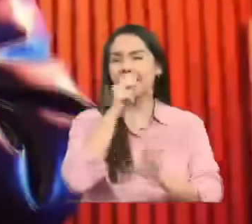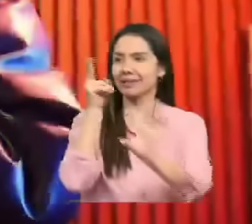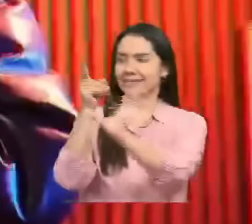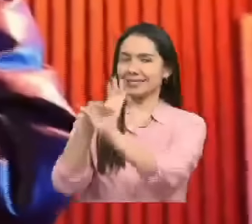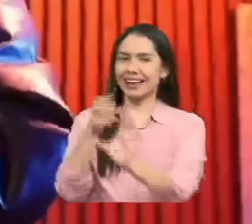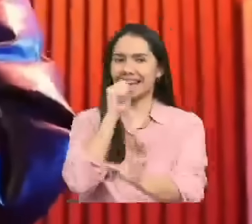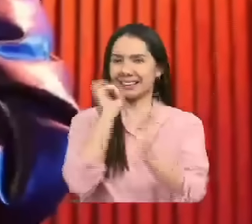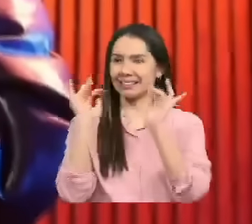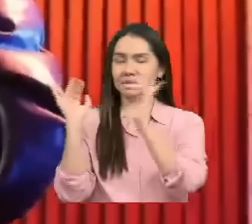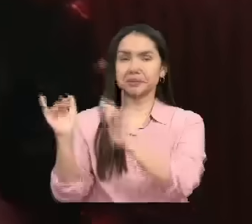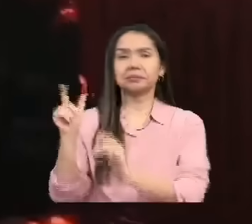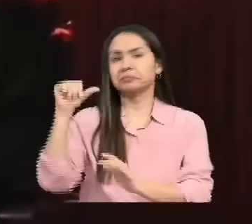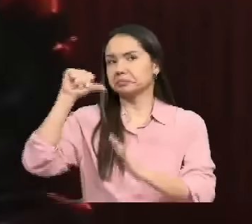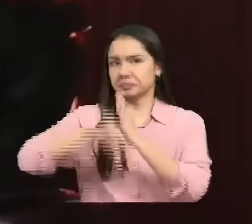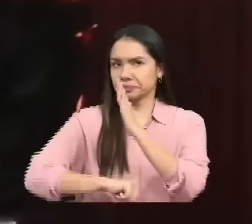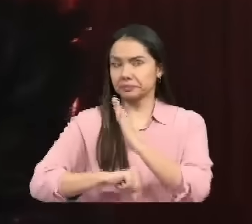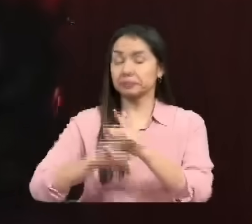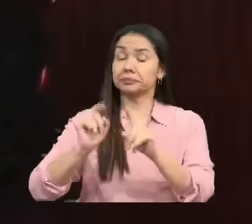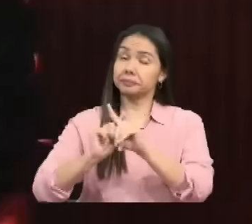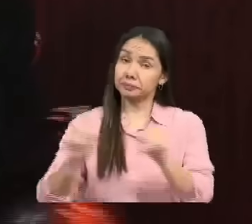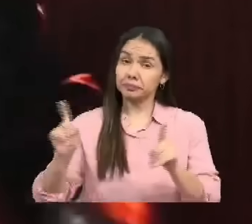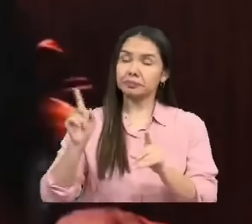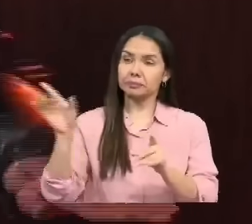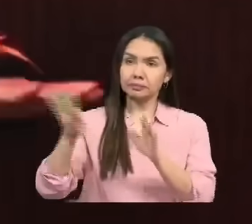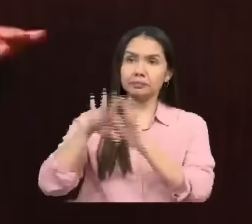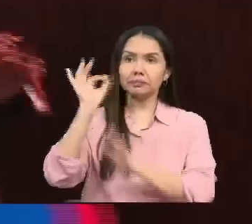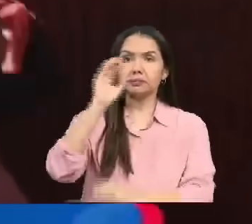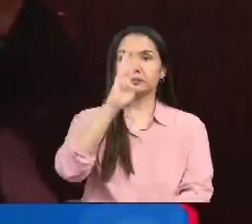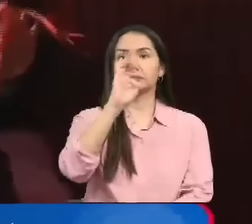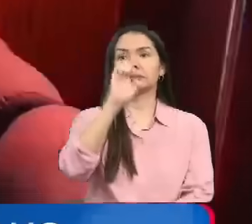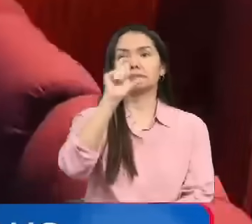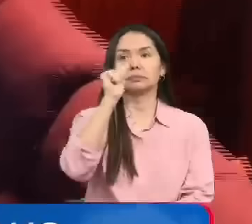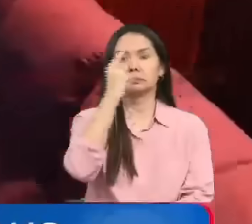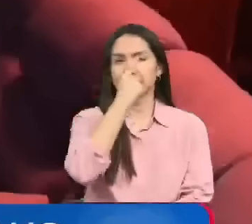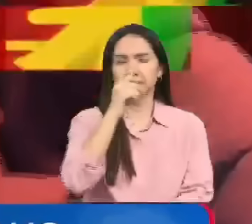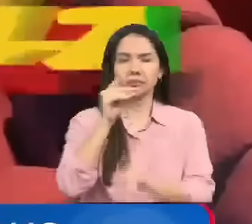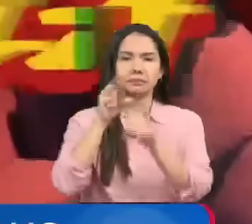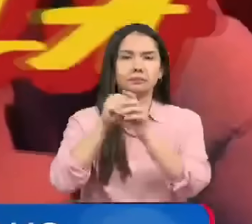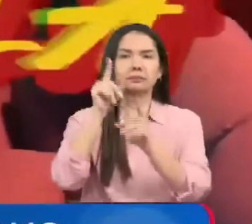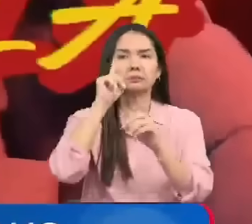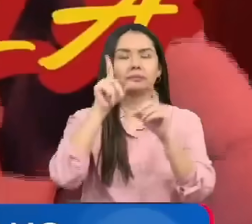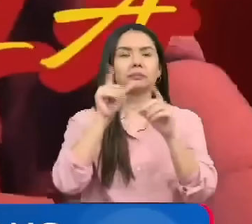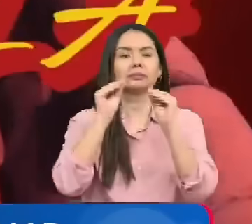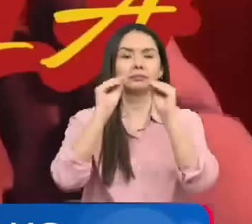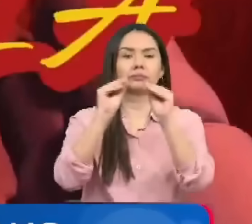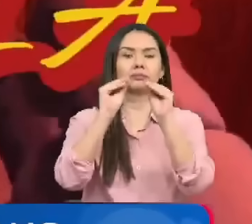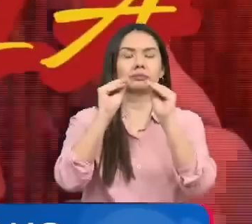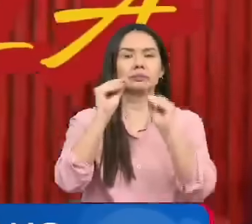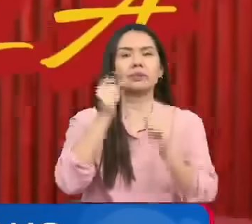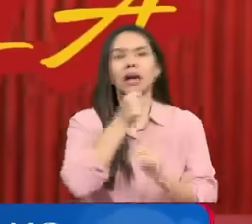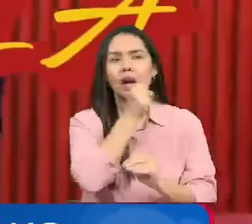canto, instancia donde no clasificó, pero sí obtuvo una beca para tomar clases de canto.